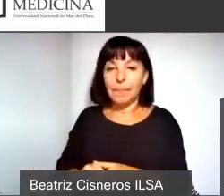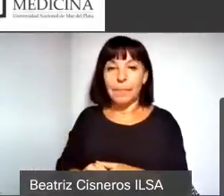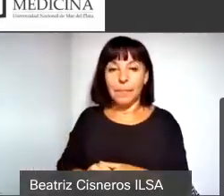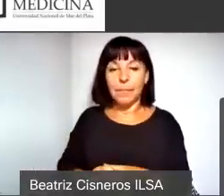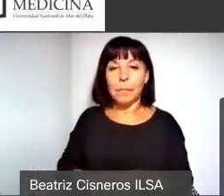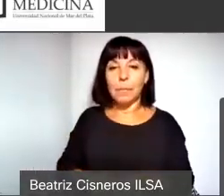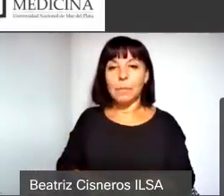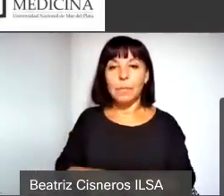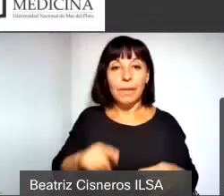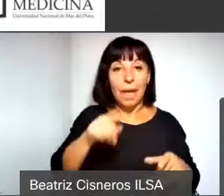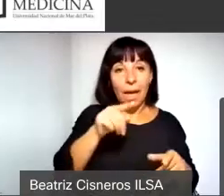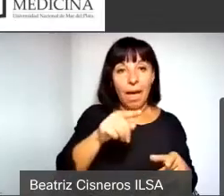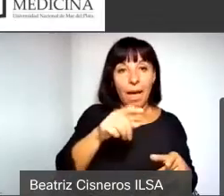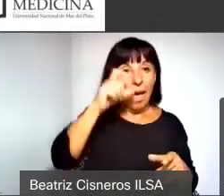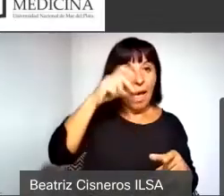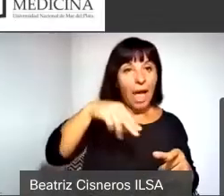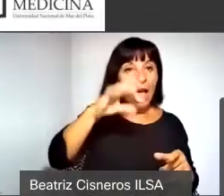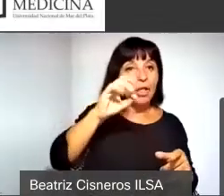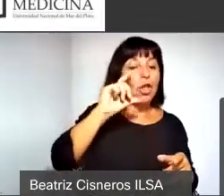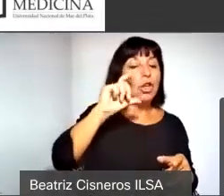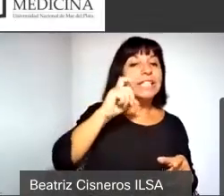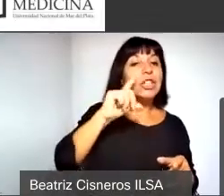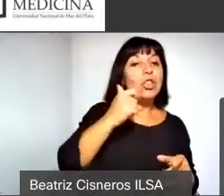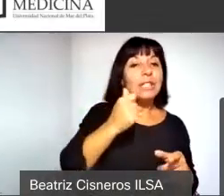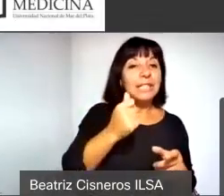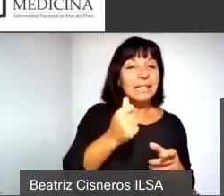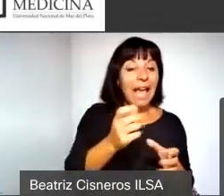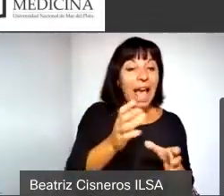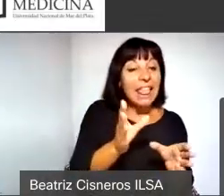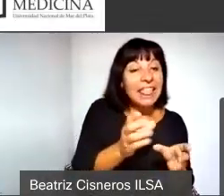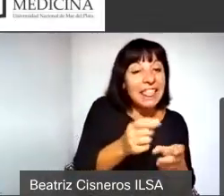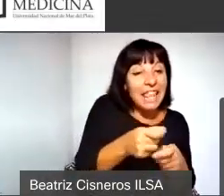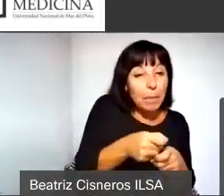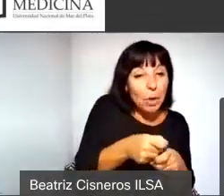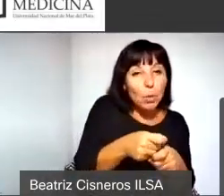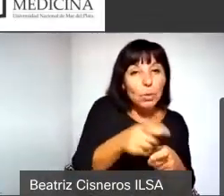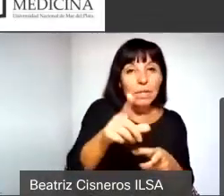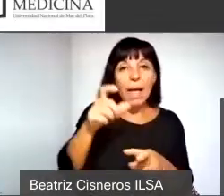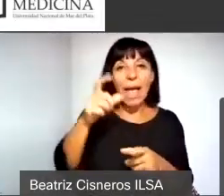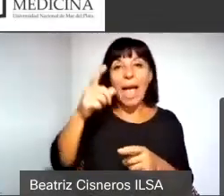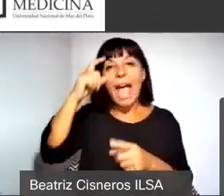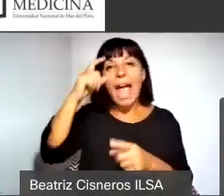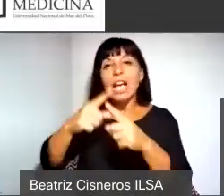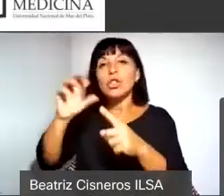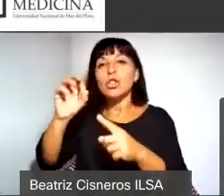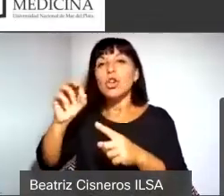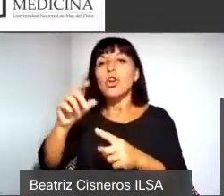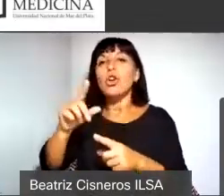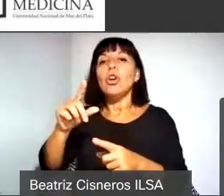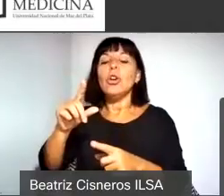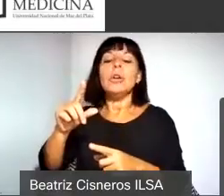Y esto respecto de endocitosis y exocitosis. ¿Cómo vamos hasta aquí?